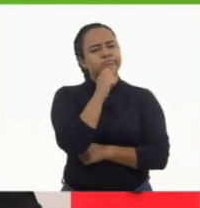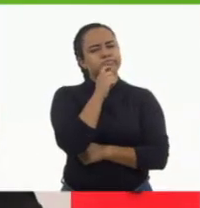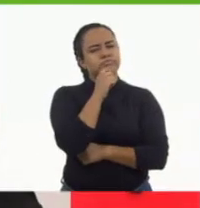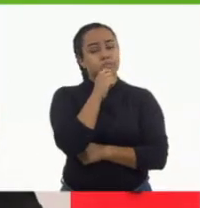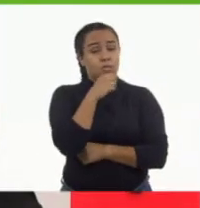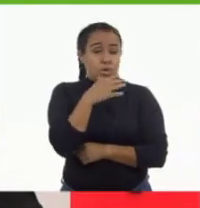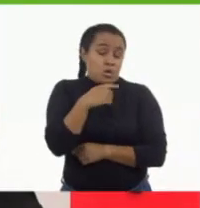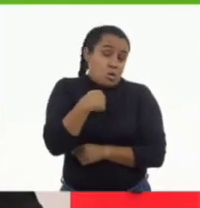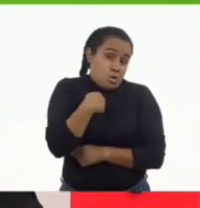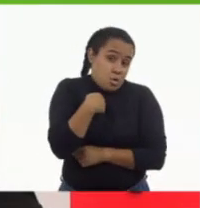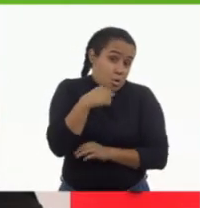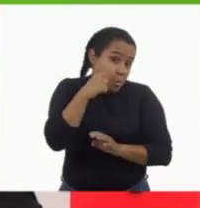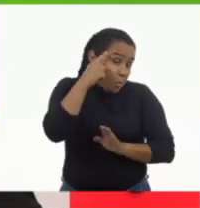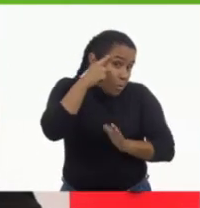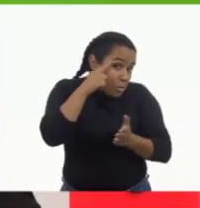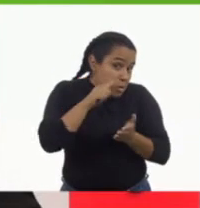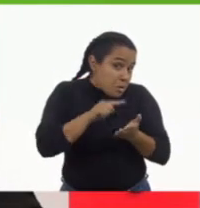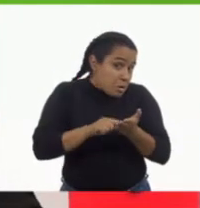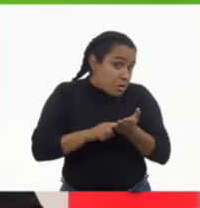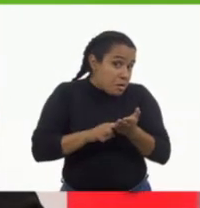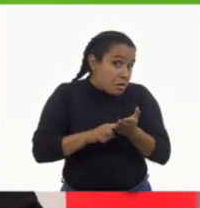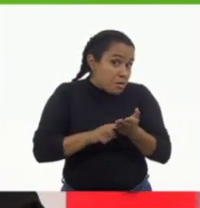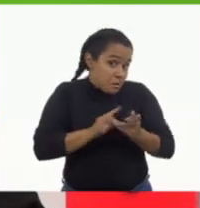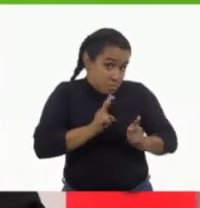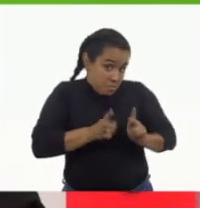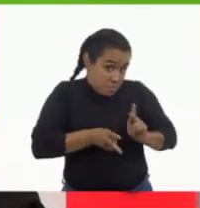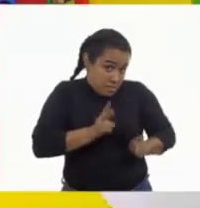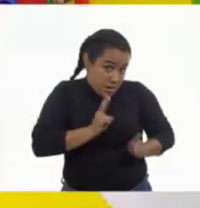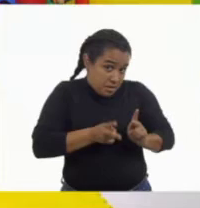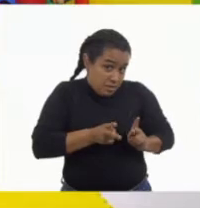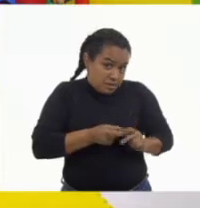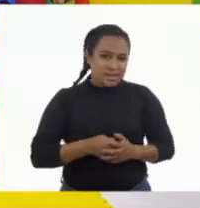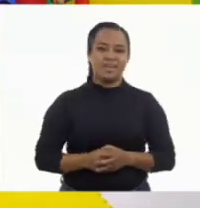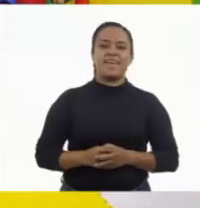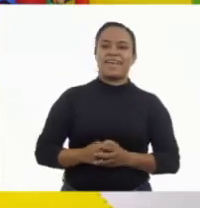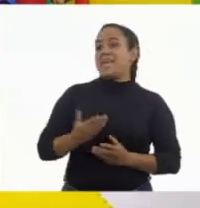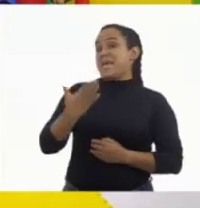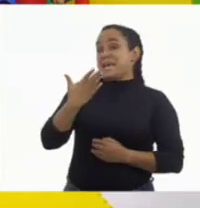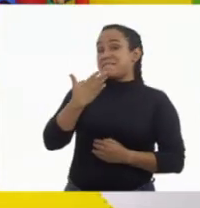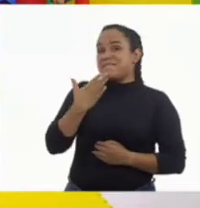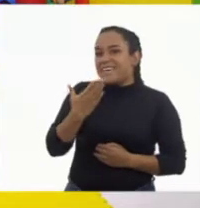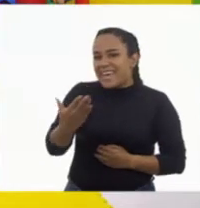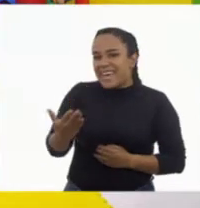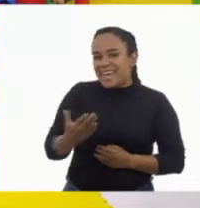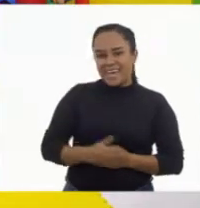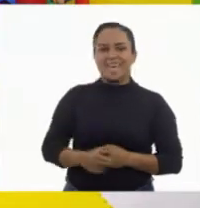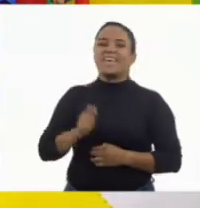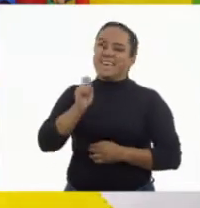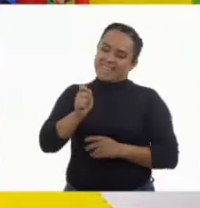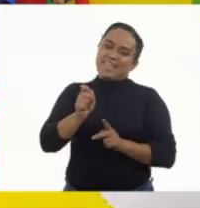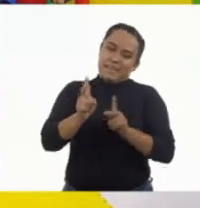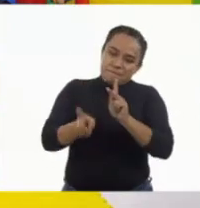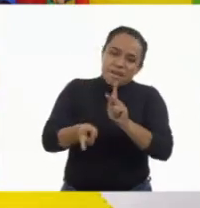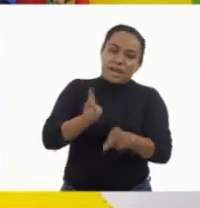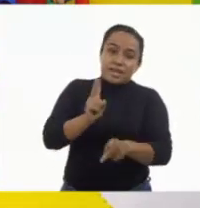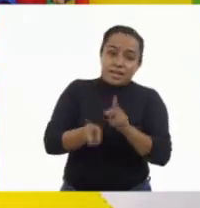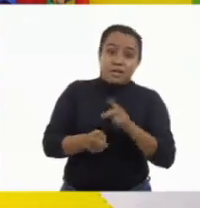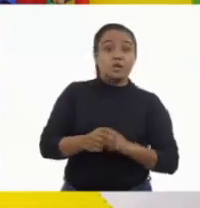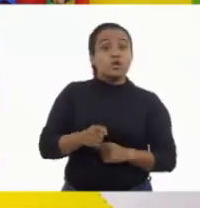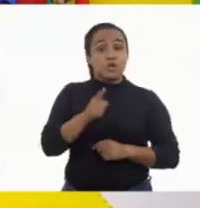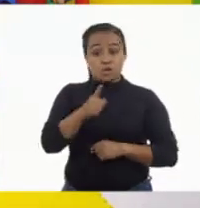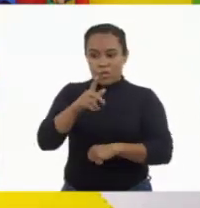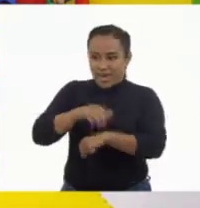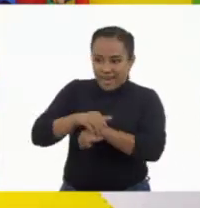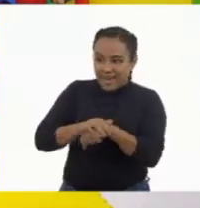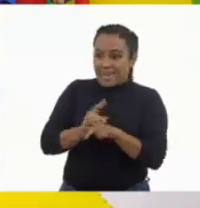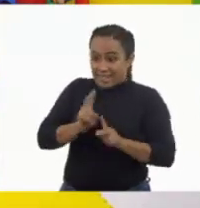Yo creo que se trata de platicar. ¡Muy bien! Platicar. Muy bien. Y más cuando lo haces con